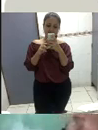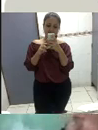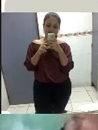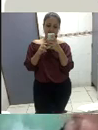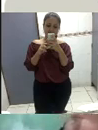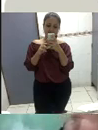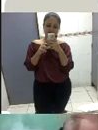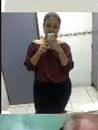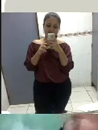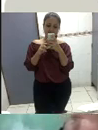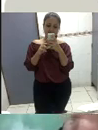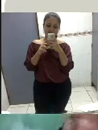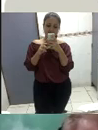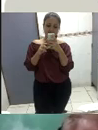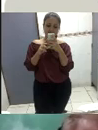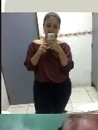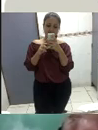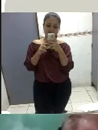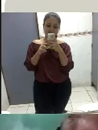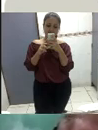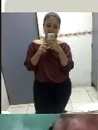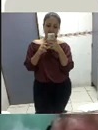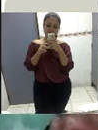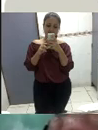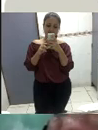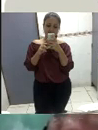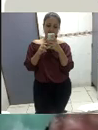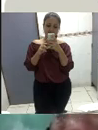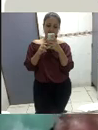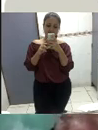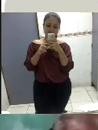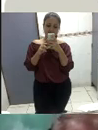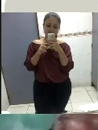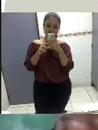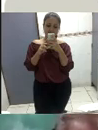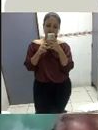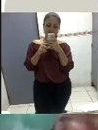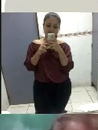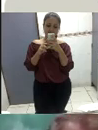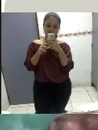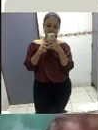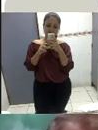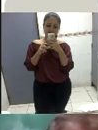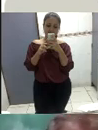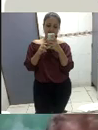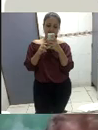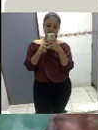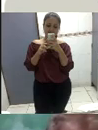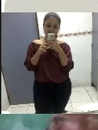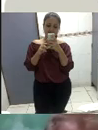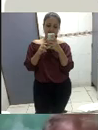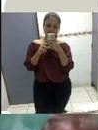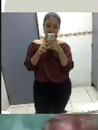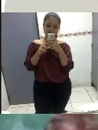plurales, como en este caso, los primeros tres que están aquí, las primeras tres